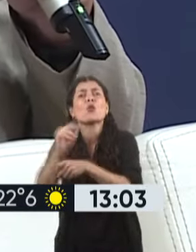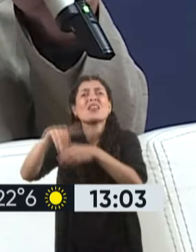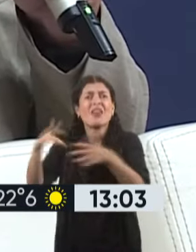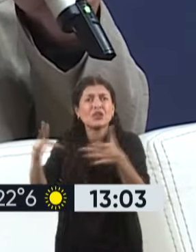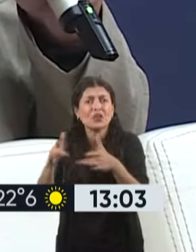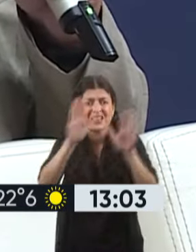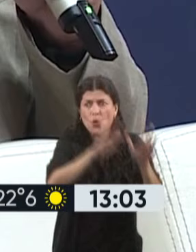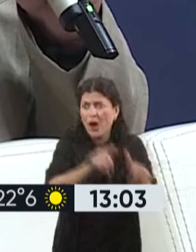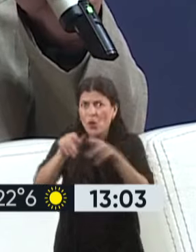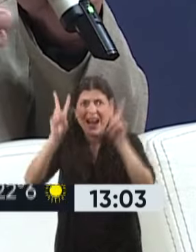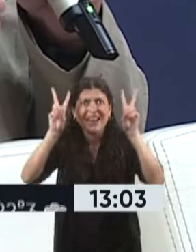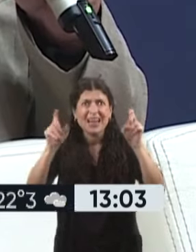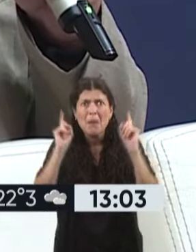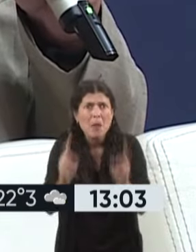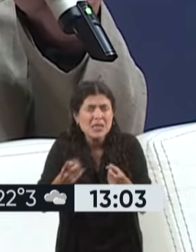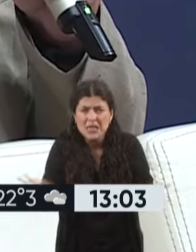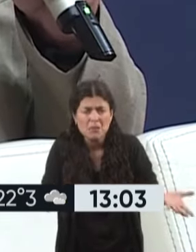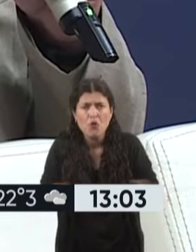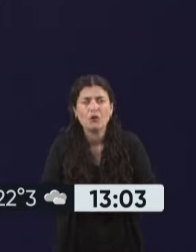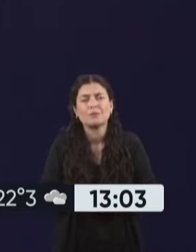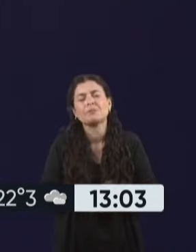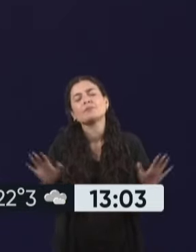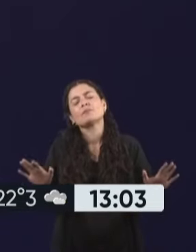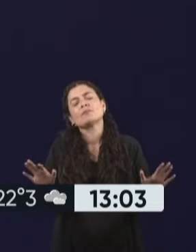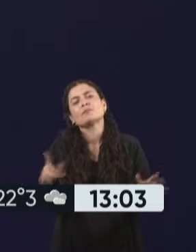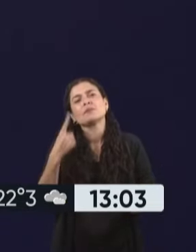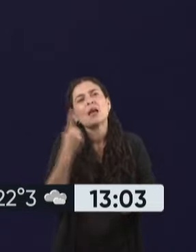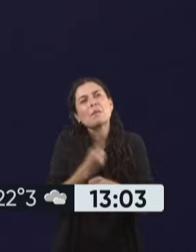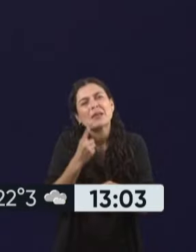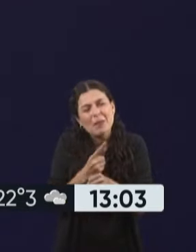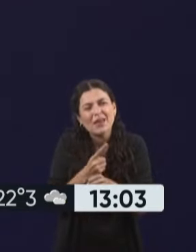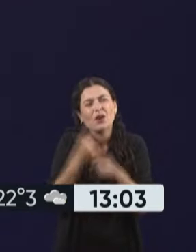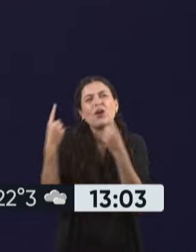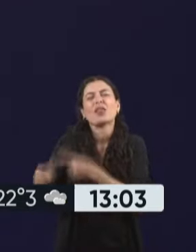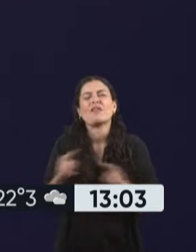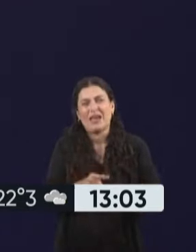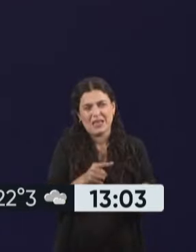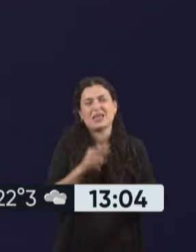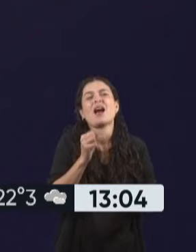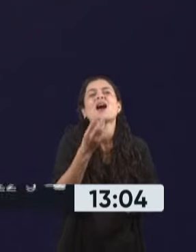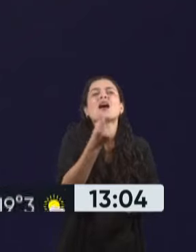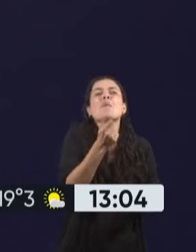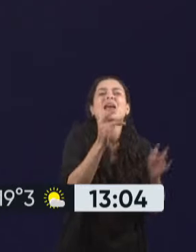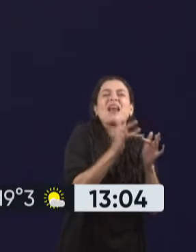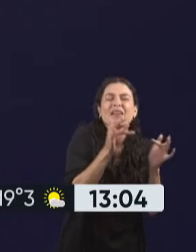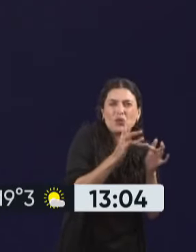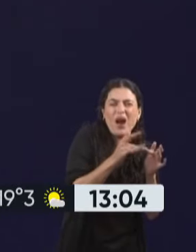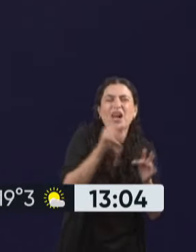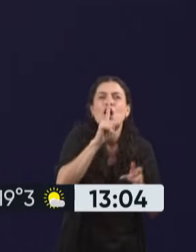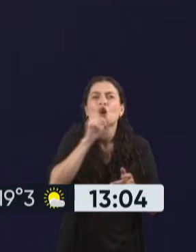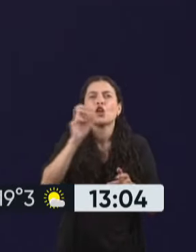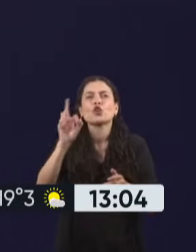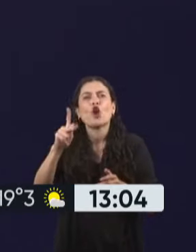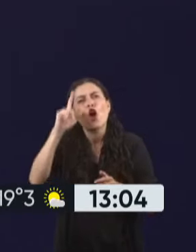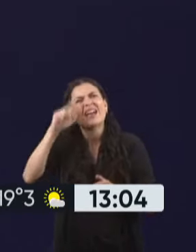seguridad en cuanto a aquellos que van a tener que ver con eso. En principio hay una diferencia entre una criptomoneda y un token, pero bueno, son cuestiones técnicas que por ahí